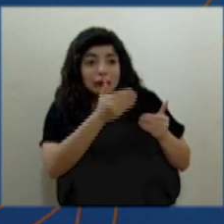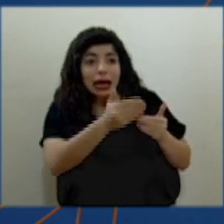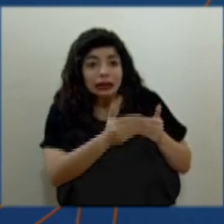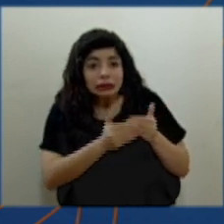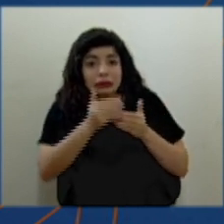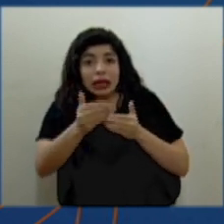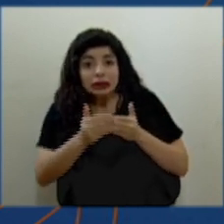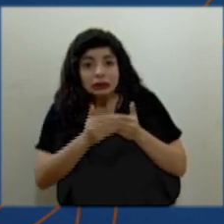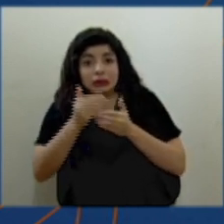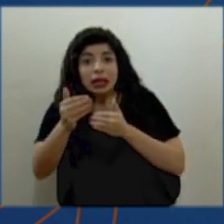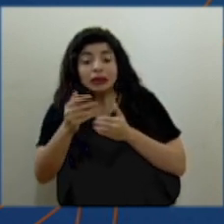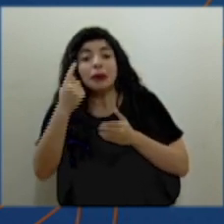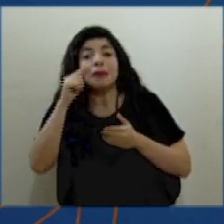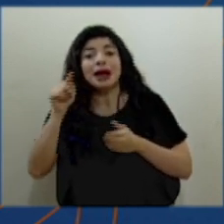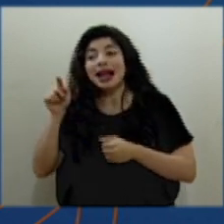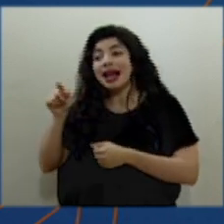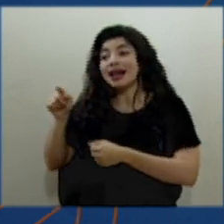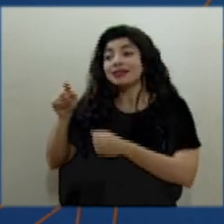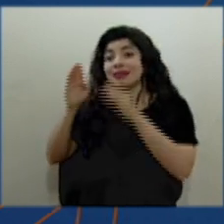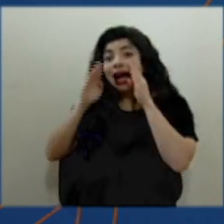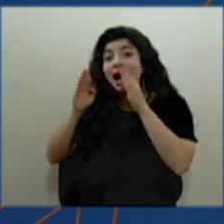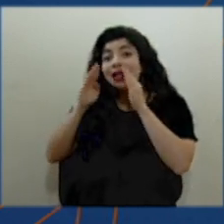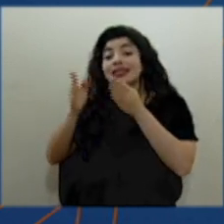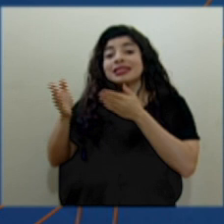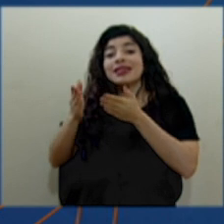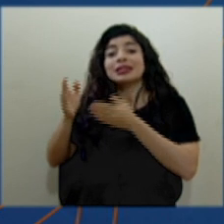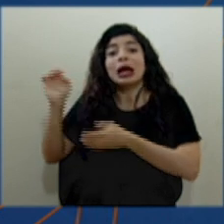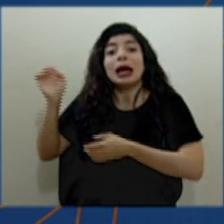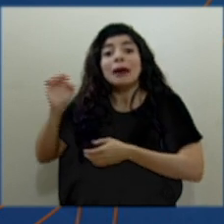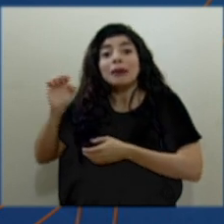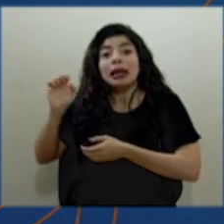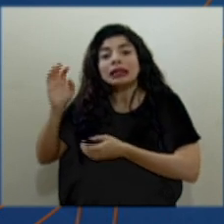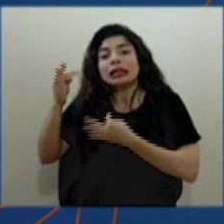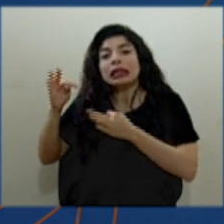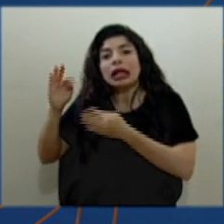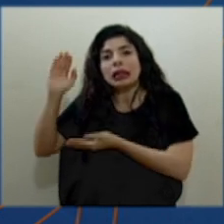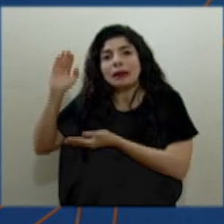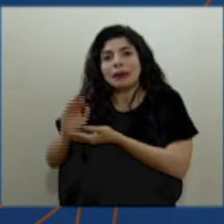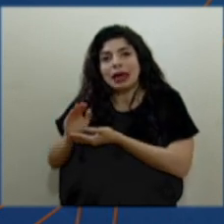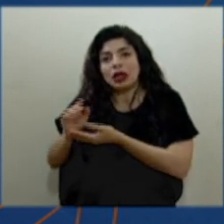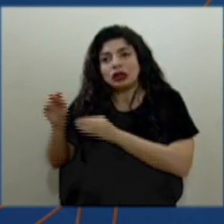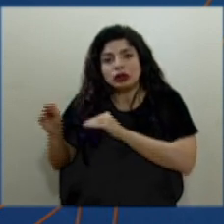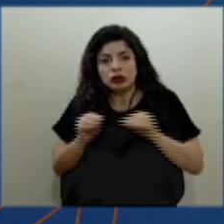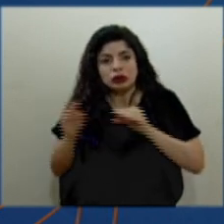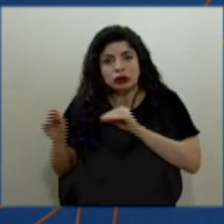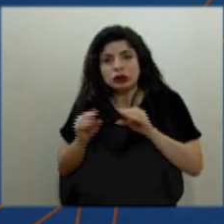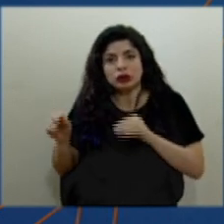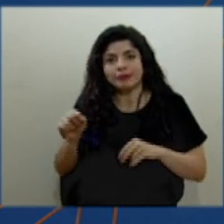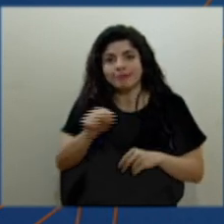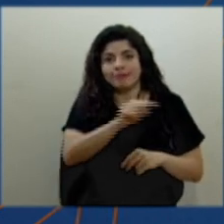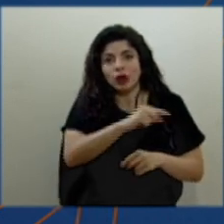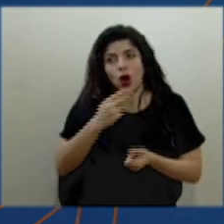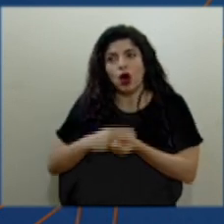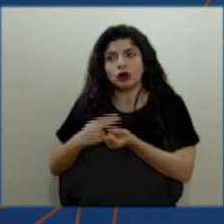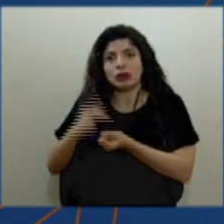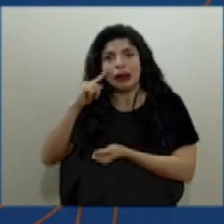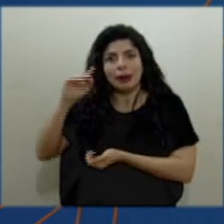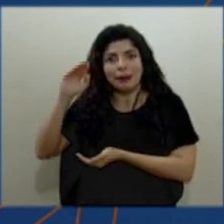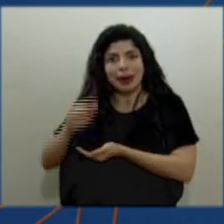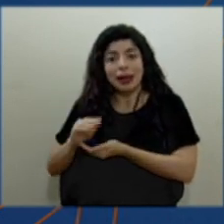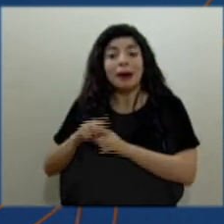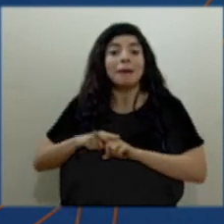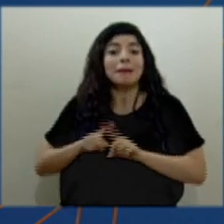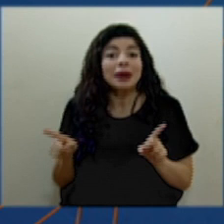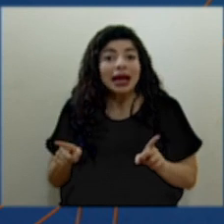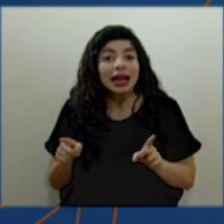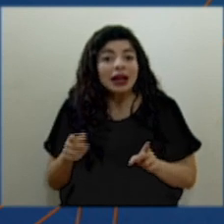de descongestionar la atención de pacientes en los servicios de emergencia de los diferentes hospitales, pero va a